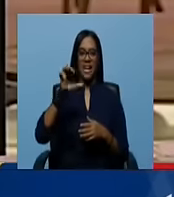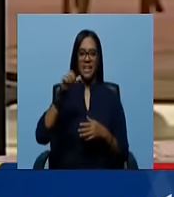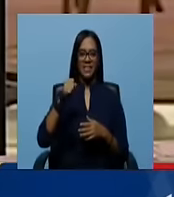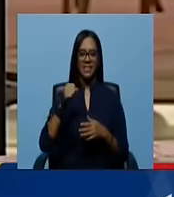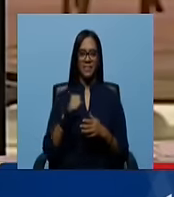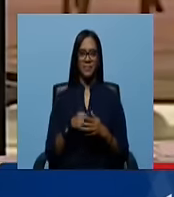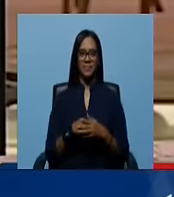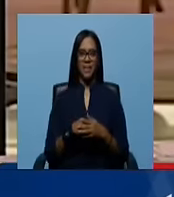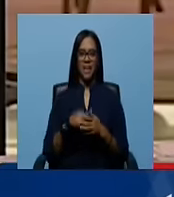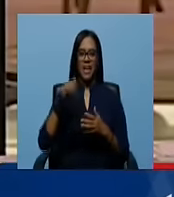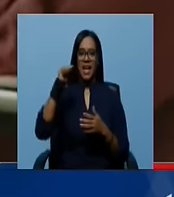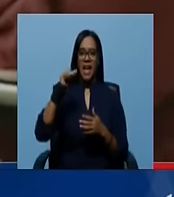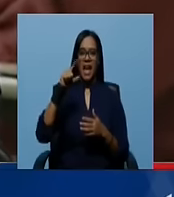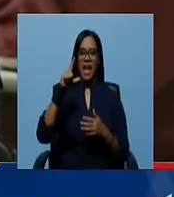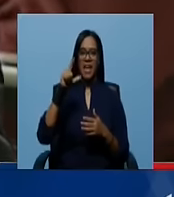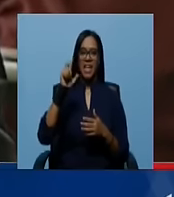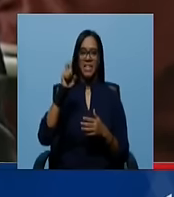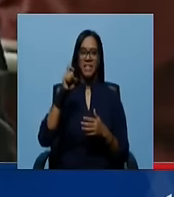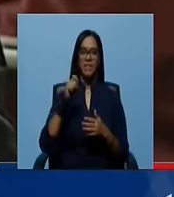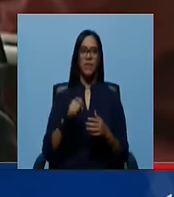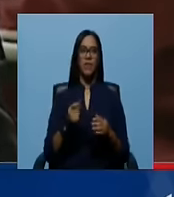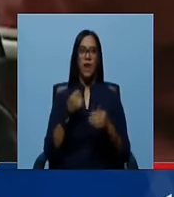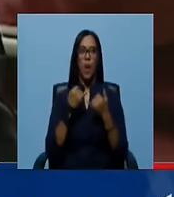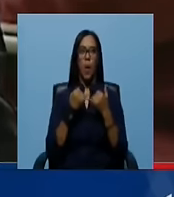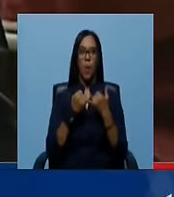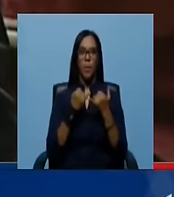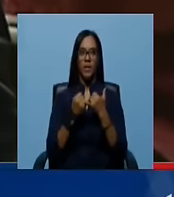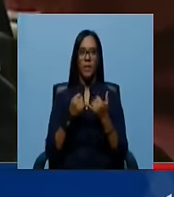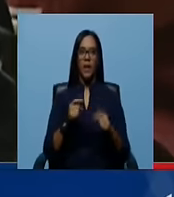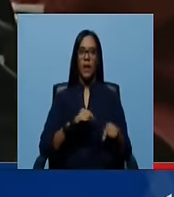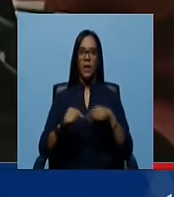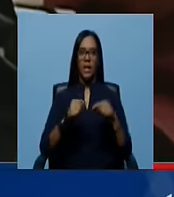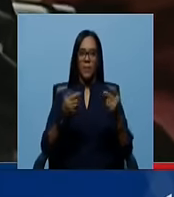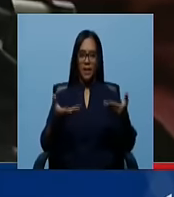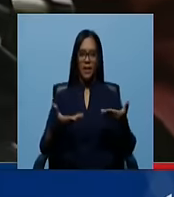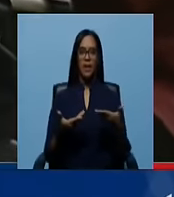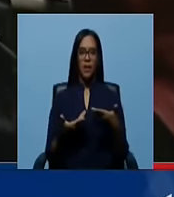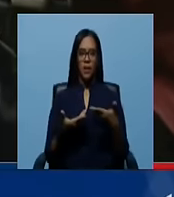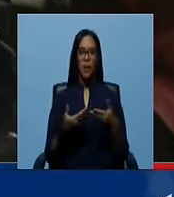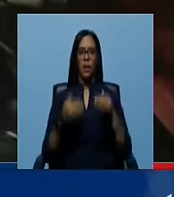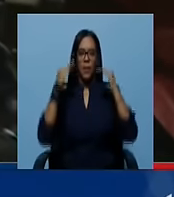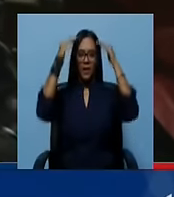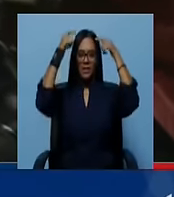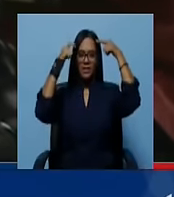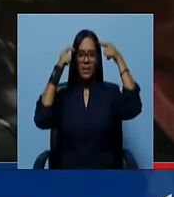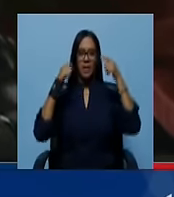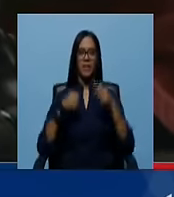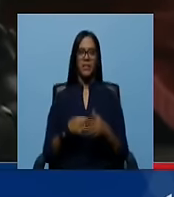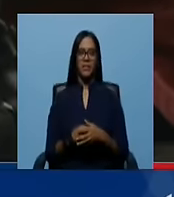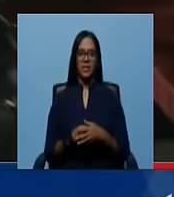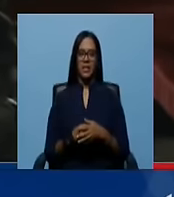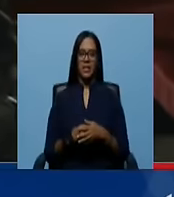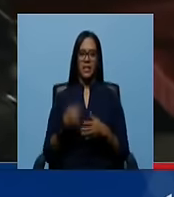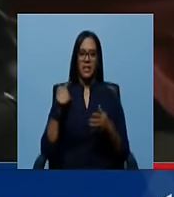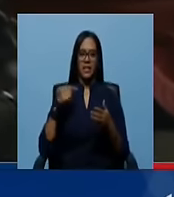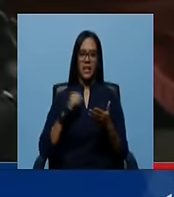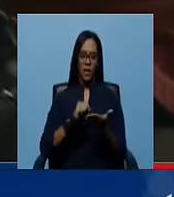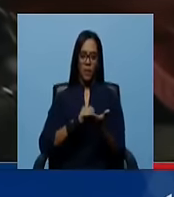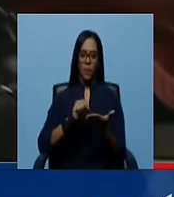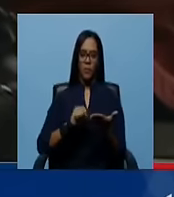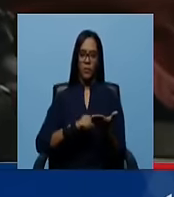Alex Zapp. Fue una de las últimas órdenes que por escrito me dejó el comandante Chávez, Leticia. Conservo el punto de cuenta.